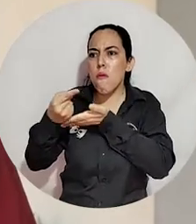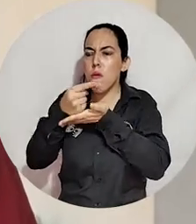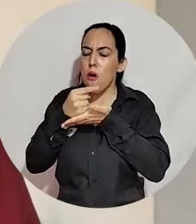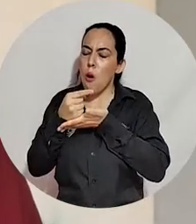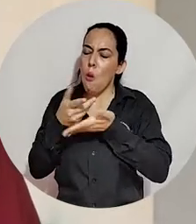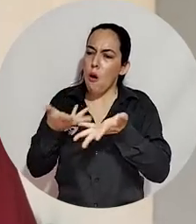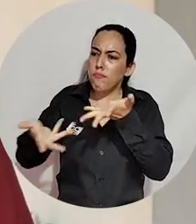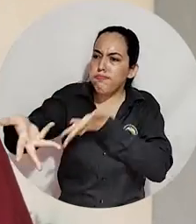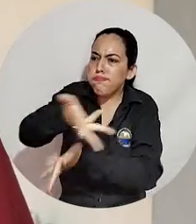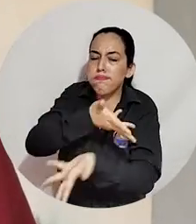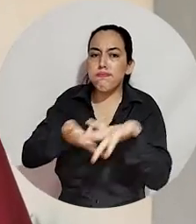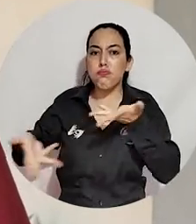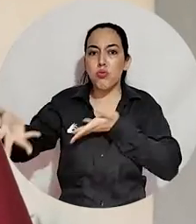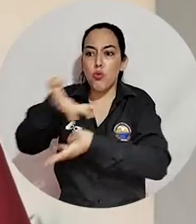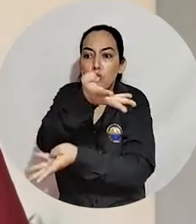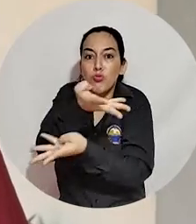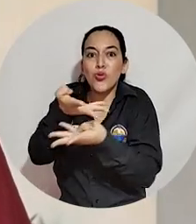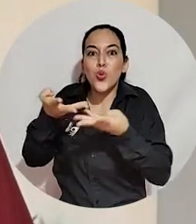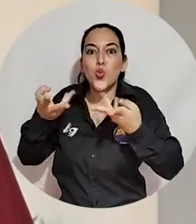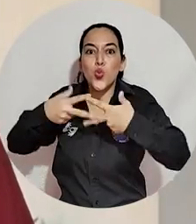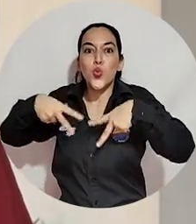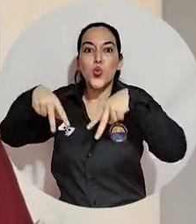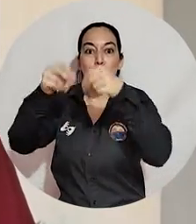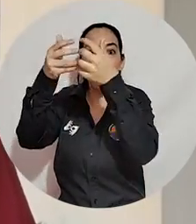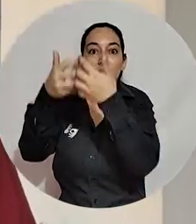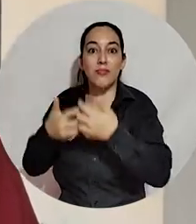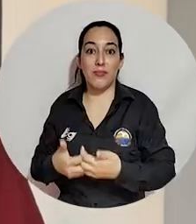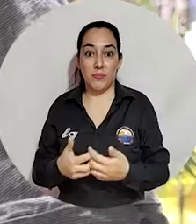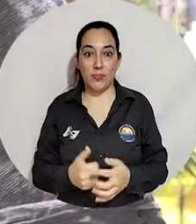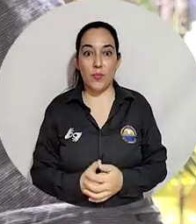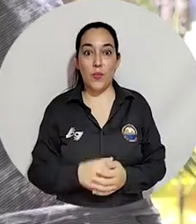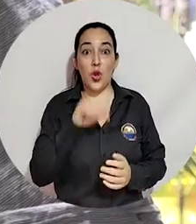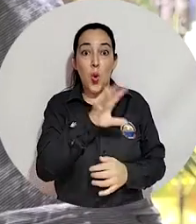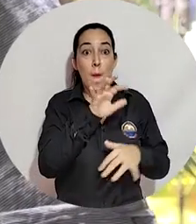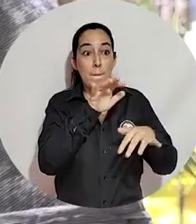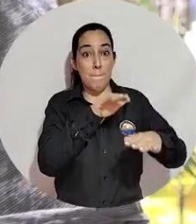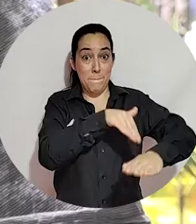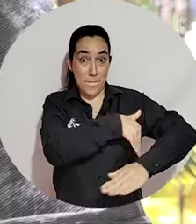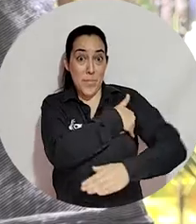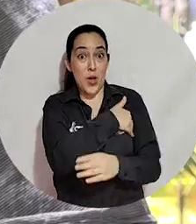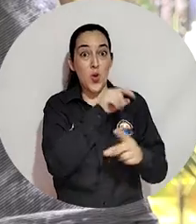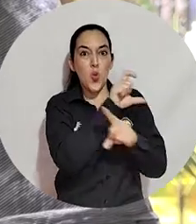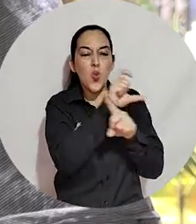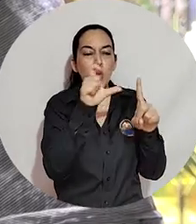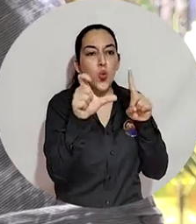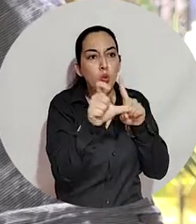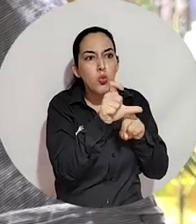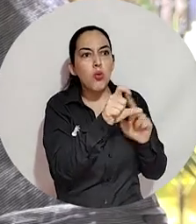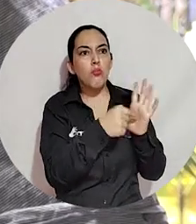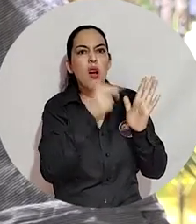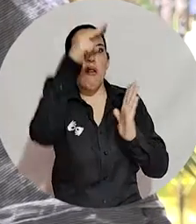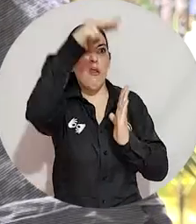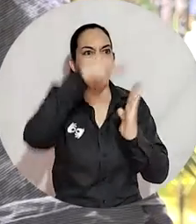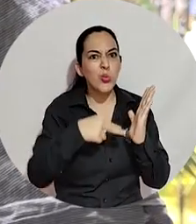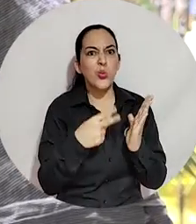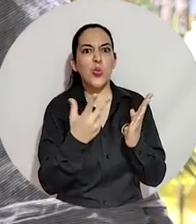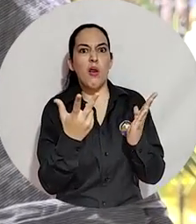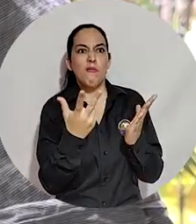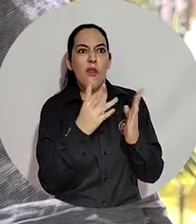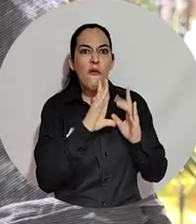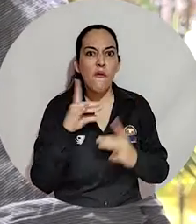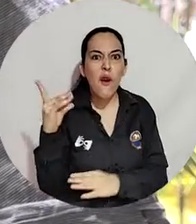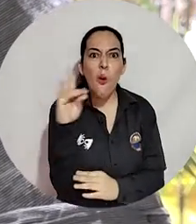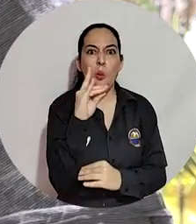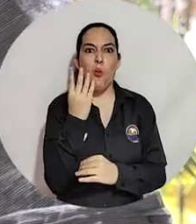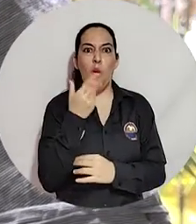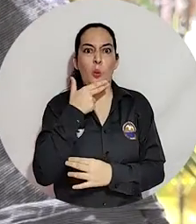construcción de redes de tejido social, industrial. Eventos patrocinados por el Ministerio de Cultura, relacionados con